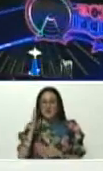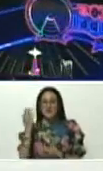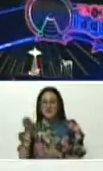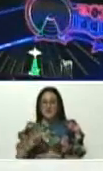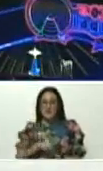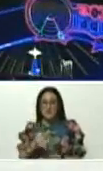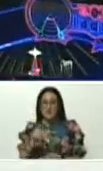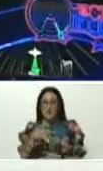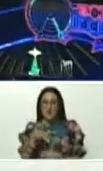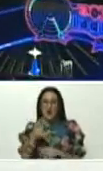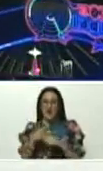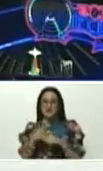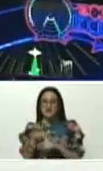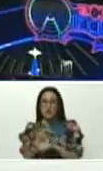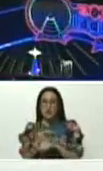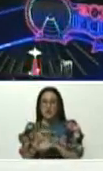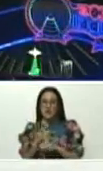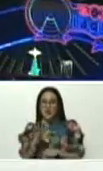hizo realidad.